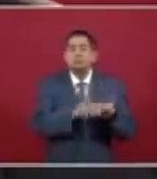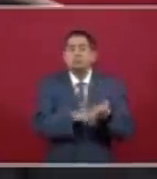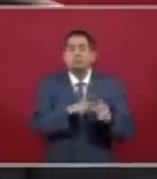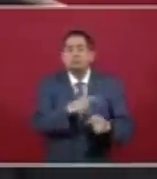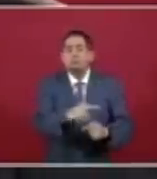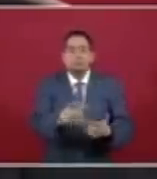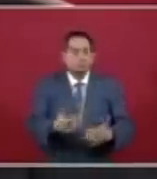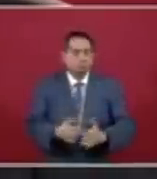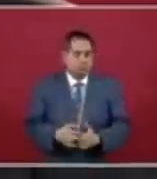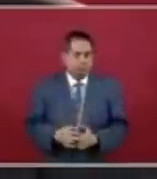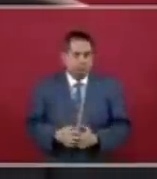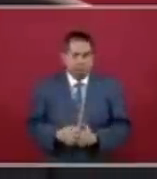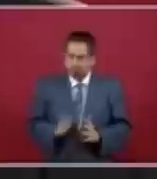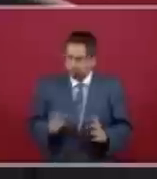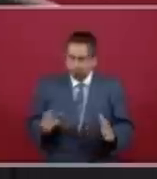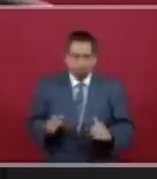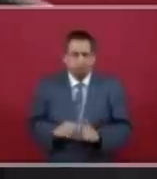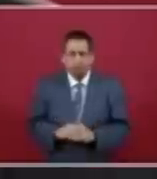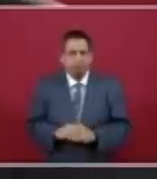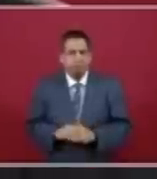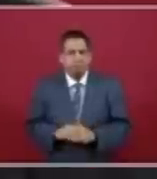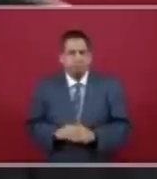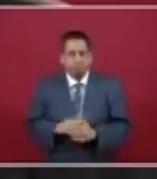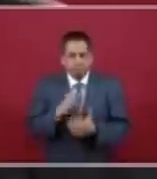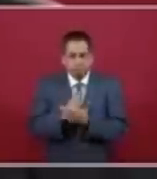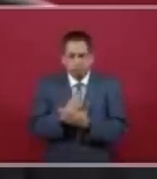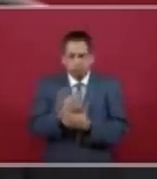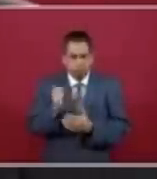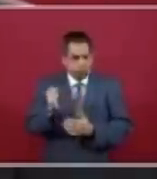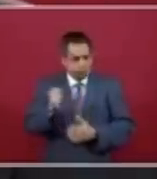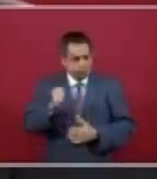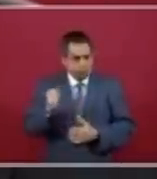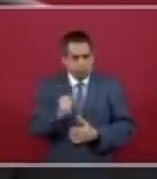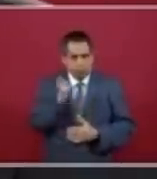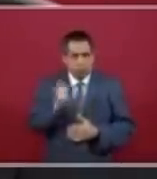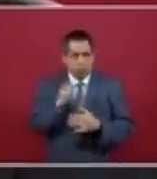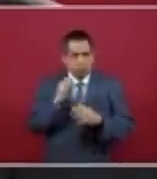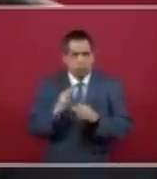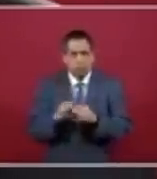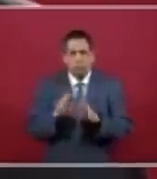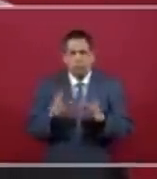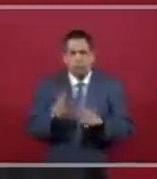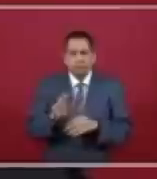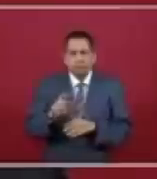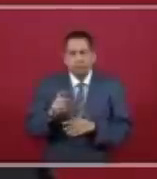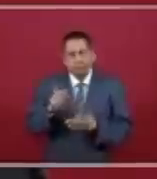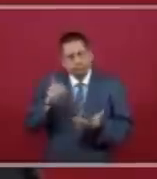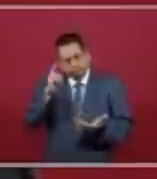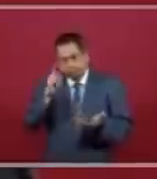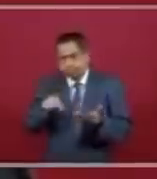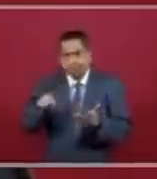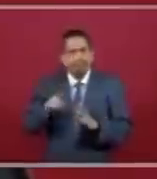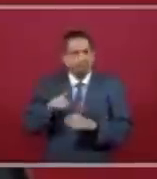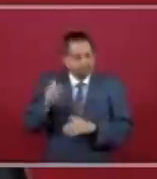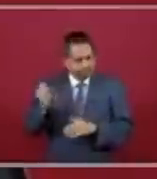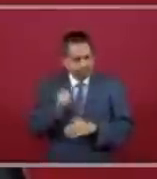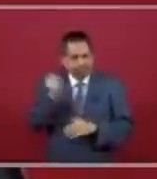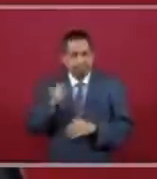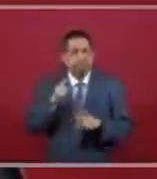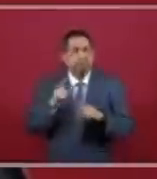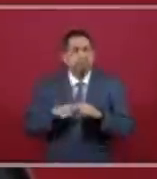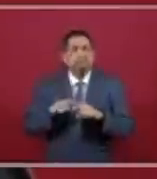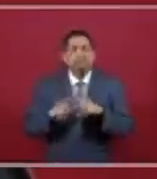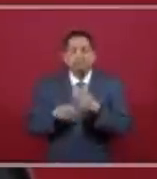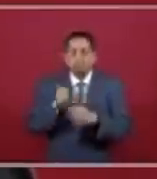Entonces, ahora, por suerte, porque parece mentira, pero la suerte